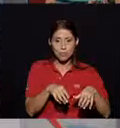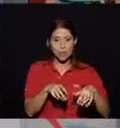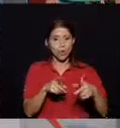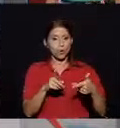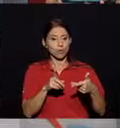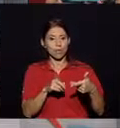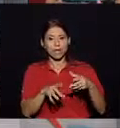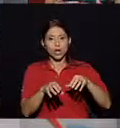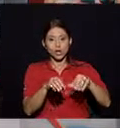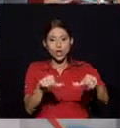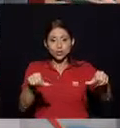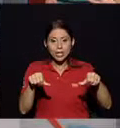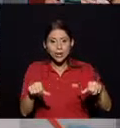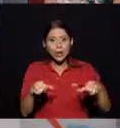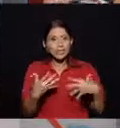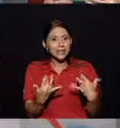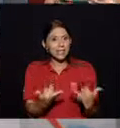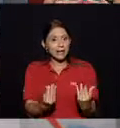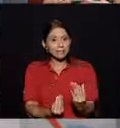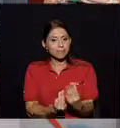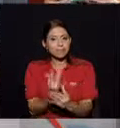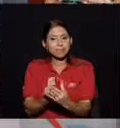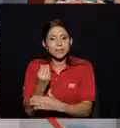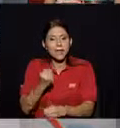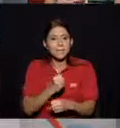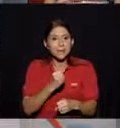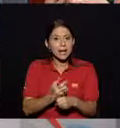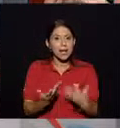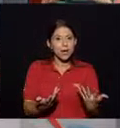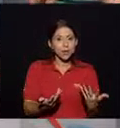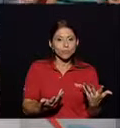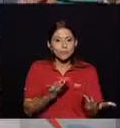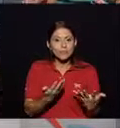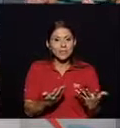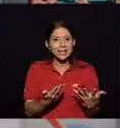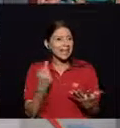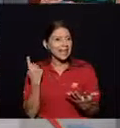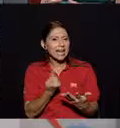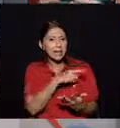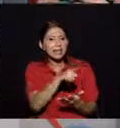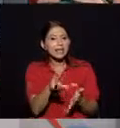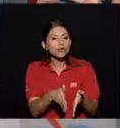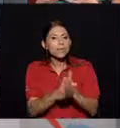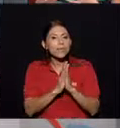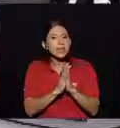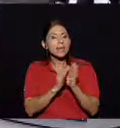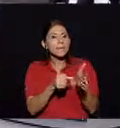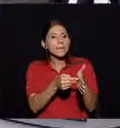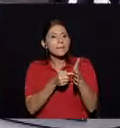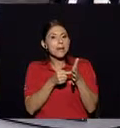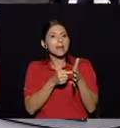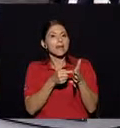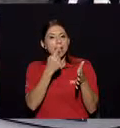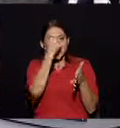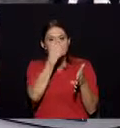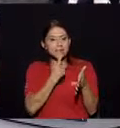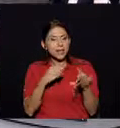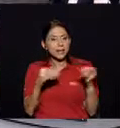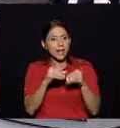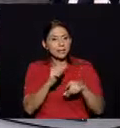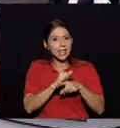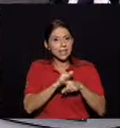es el dinamismo, los sectores que están generando empleo, que generalmente piden un perfil de gente, digamos, más